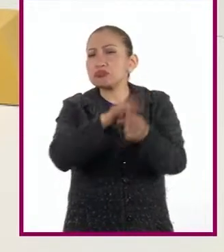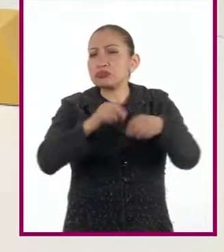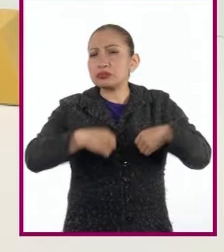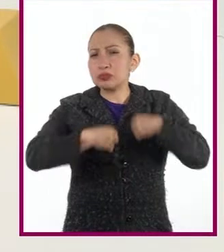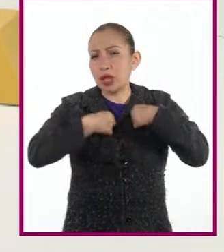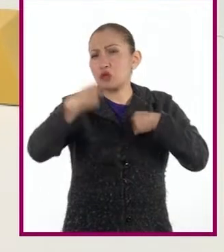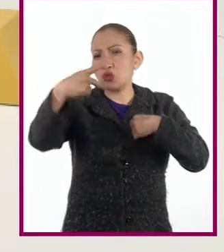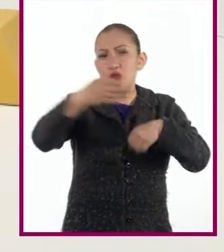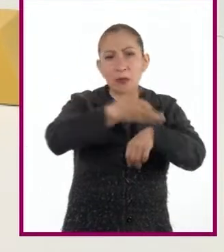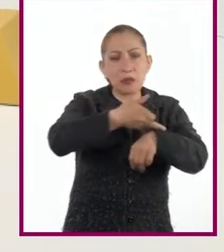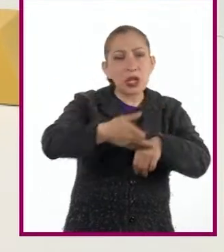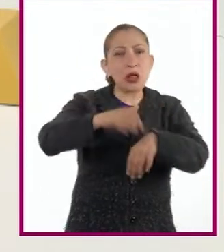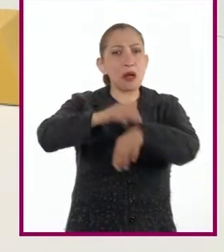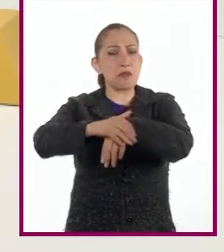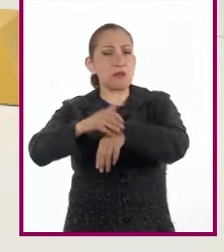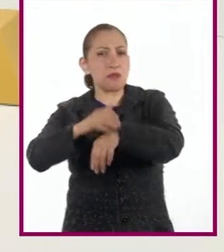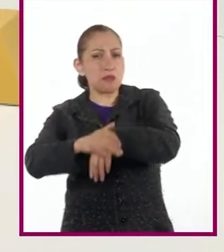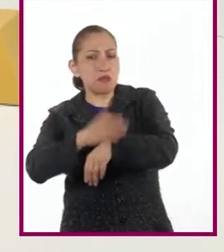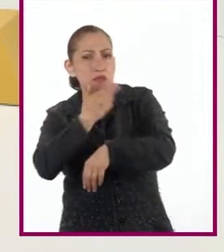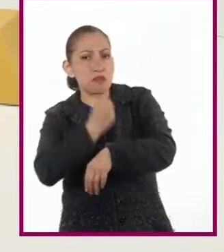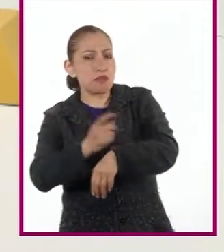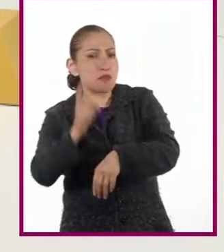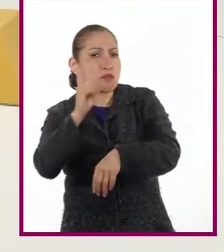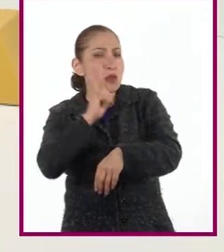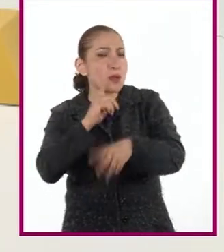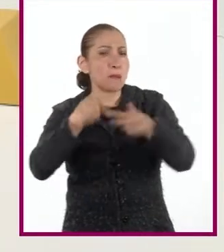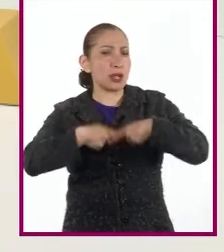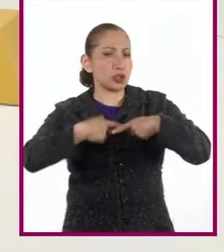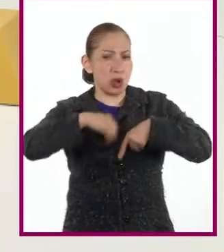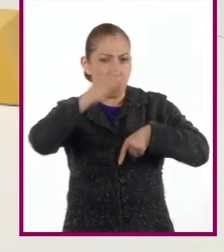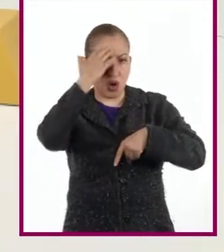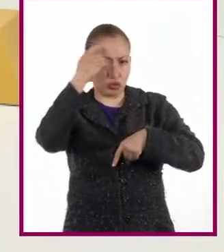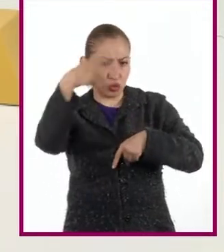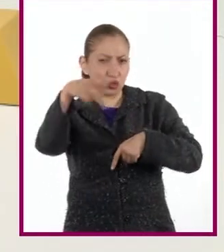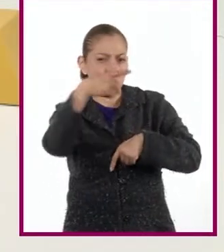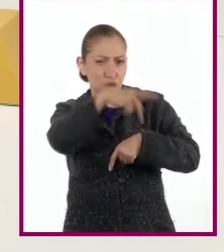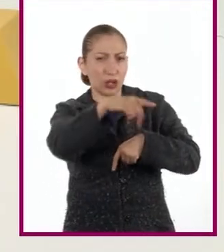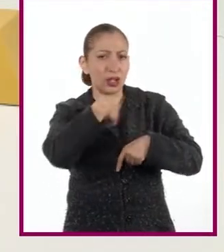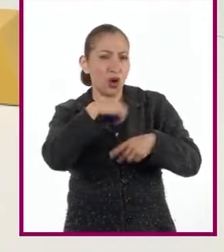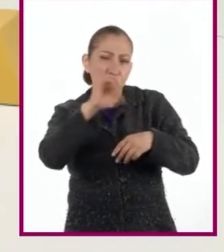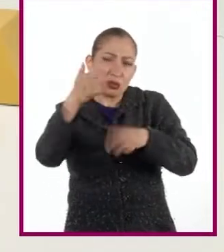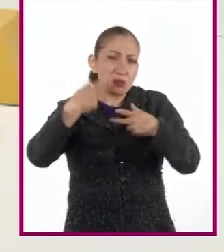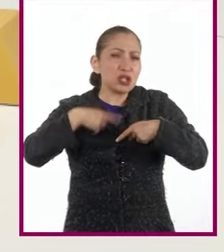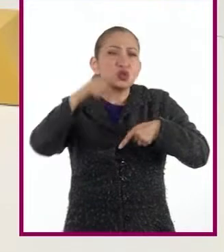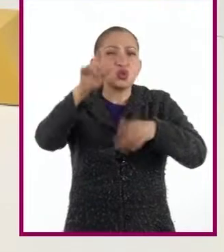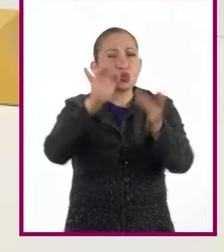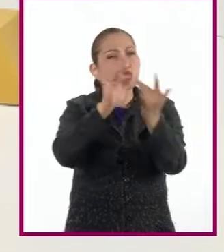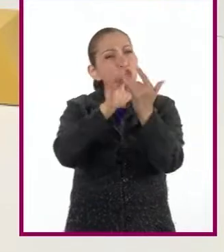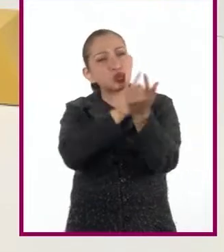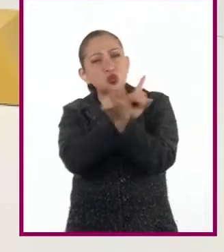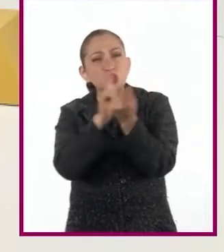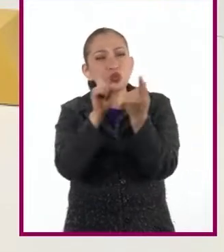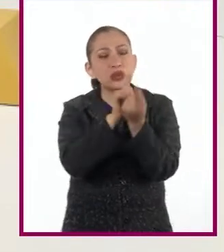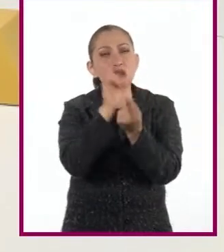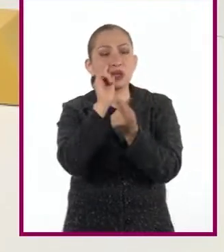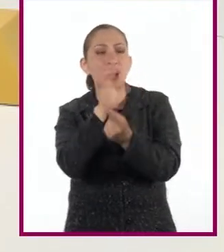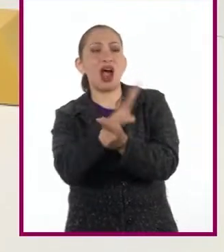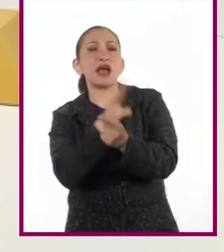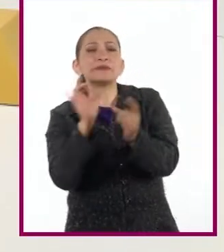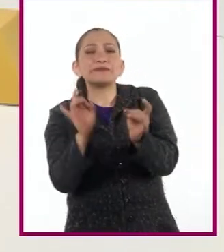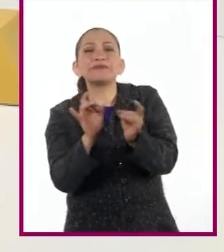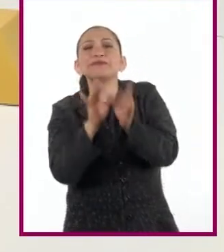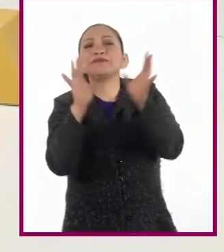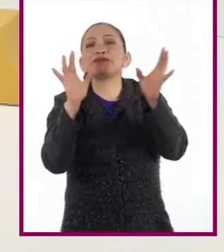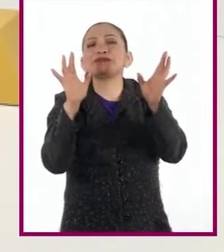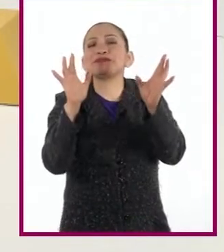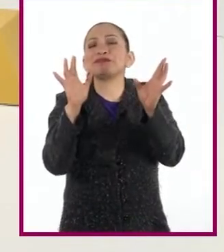sus familiares, amigas, amigos, gente conocida y demás personas con las que han interactuado, se presentan